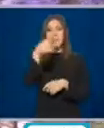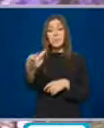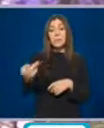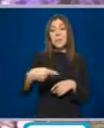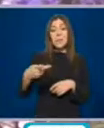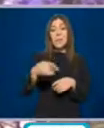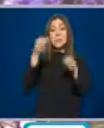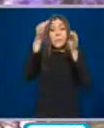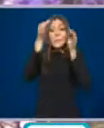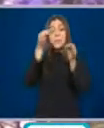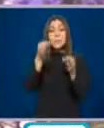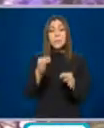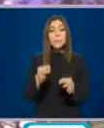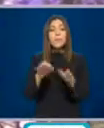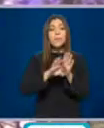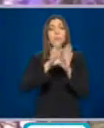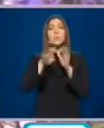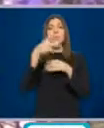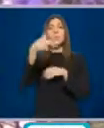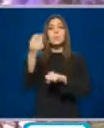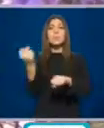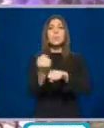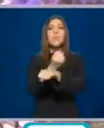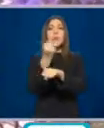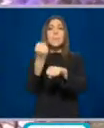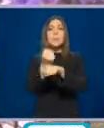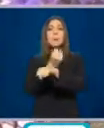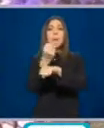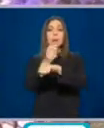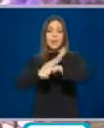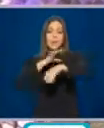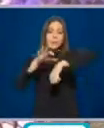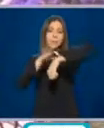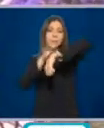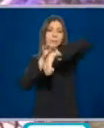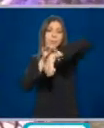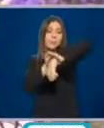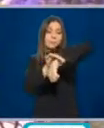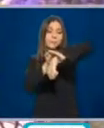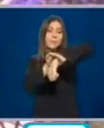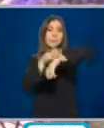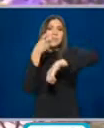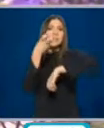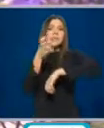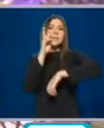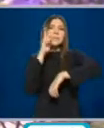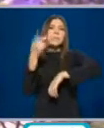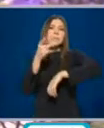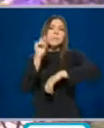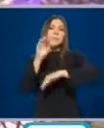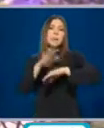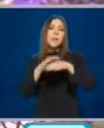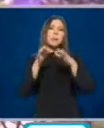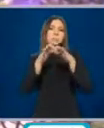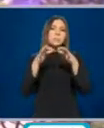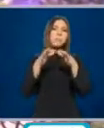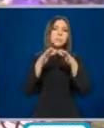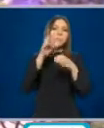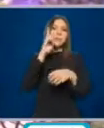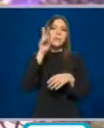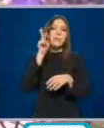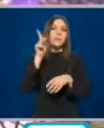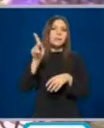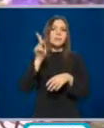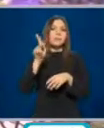los zapatos que tienen pulsera. Los zapatos de pulsera hacen que se me ensanchen los tobillos un poquito y entonces podemos jugar un poco con